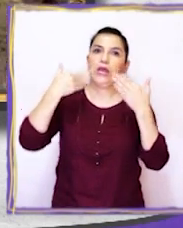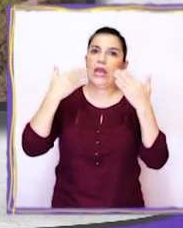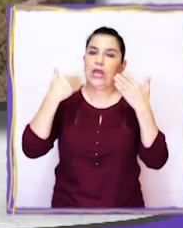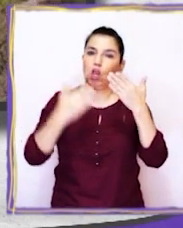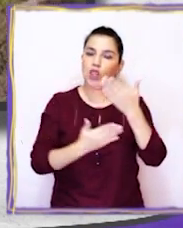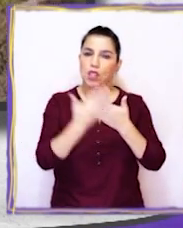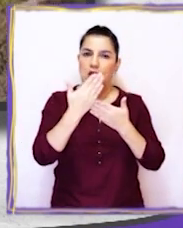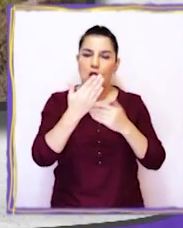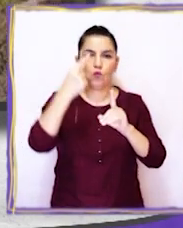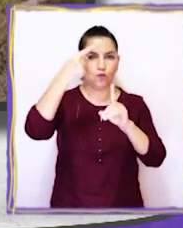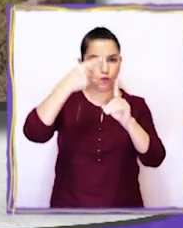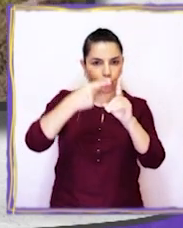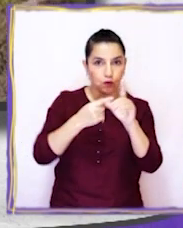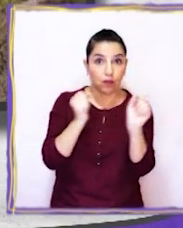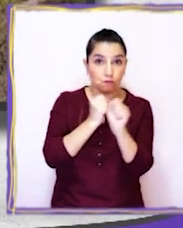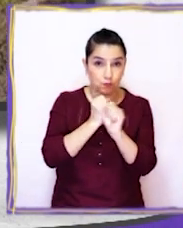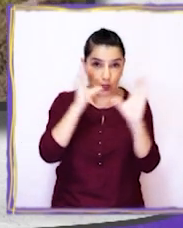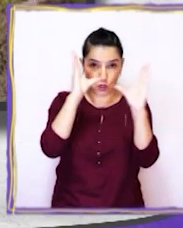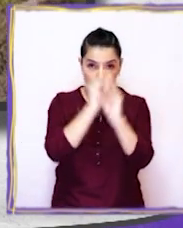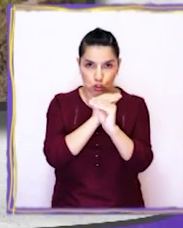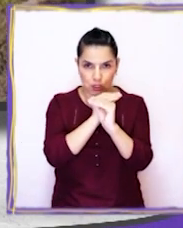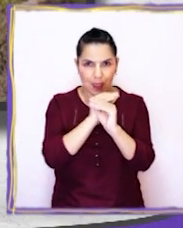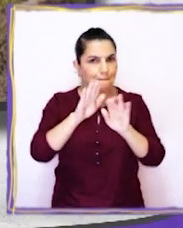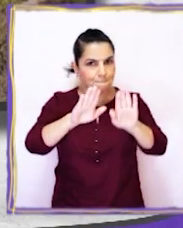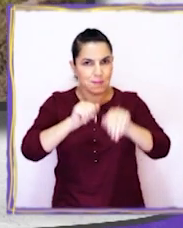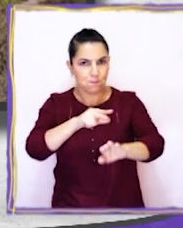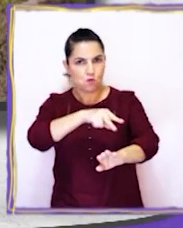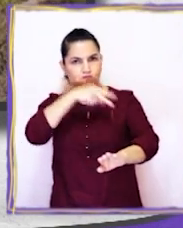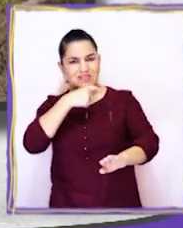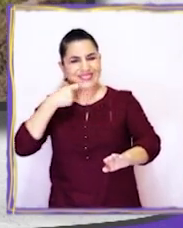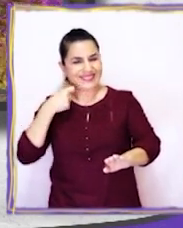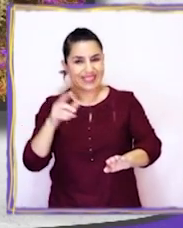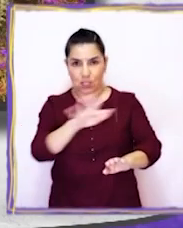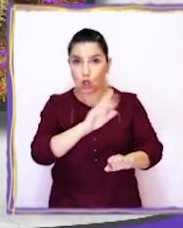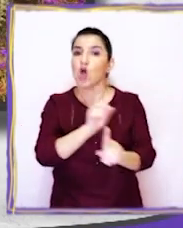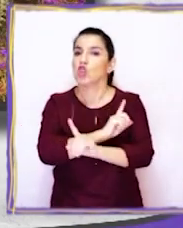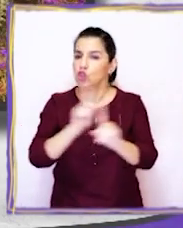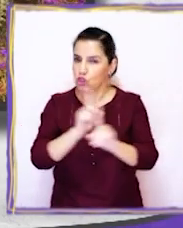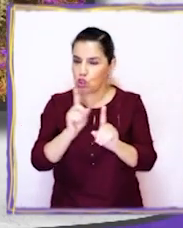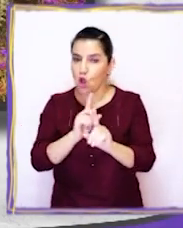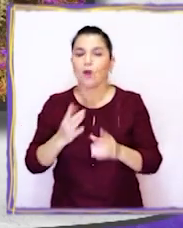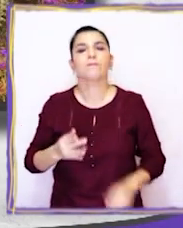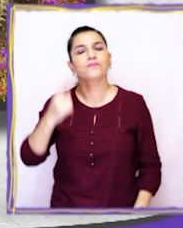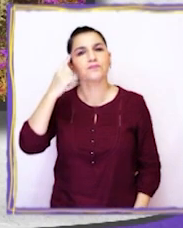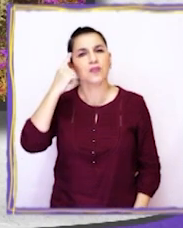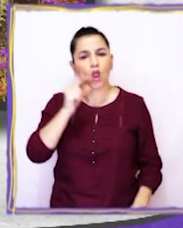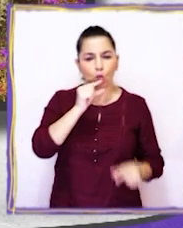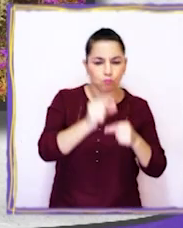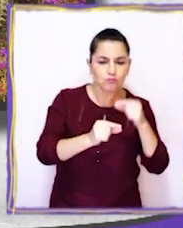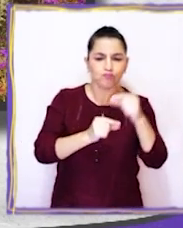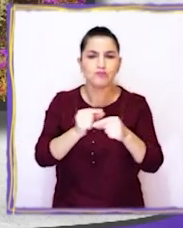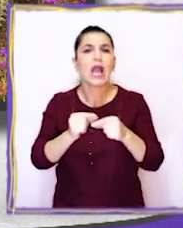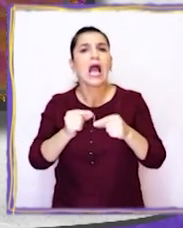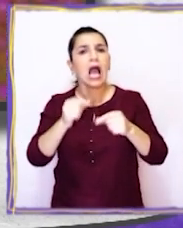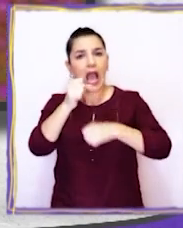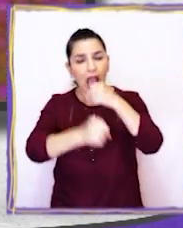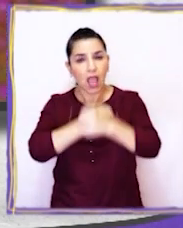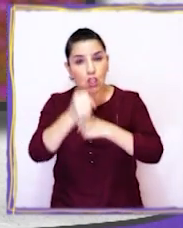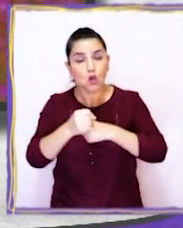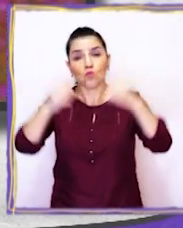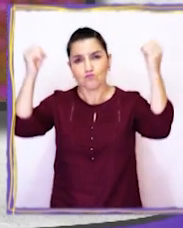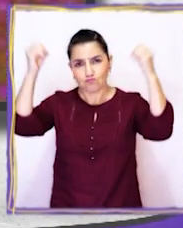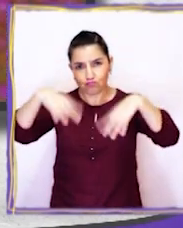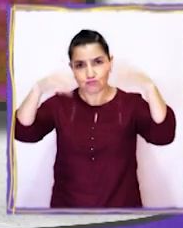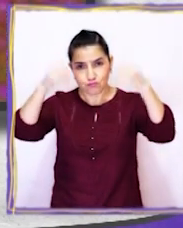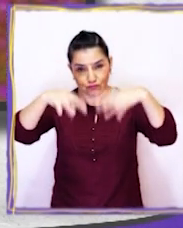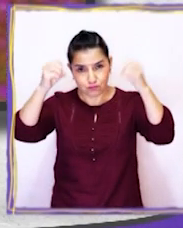día y bajas de noche, pero menos drásticas que el clima desértico. Además, cada pocos años caen grandes lluvias,